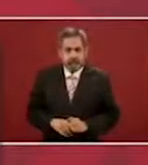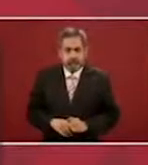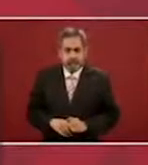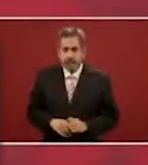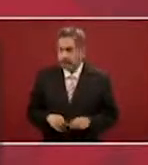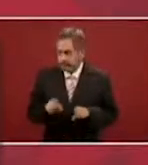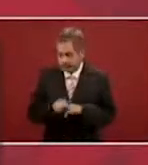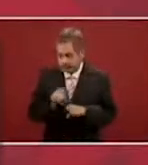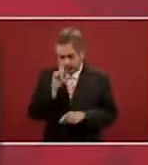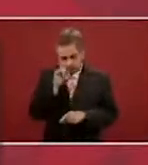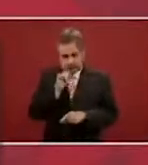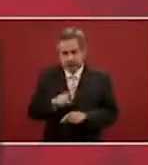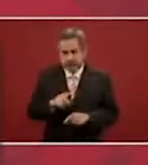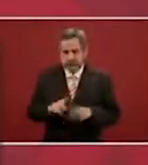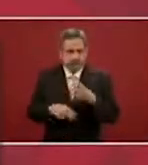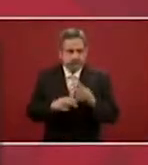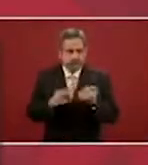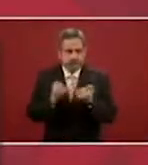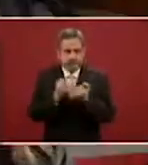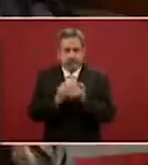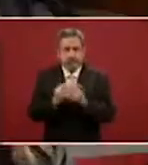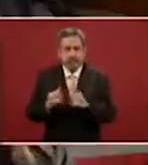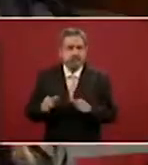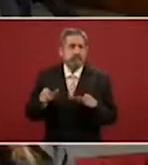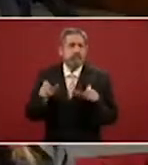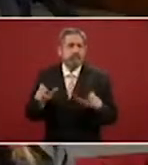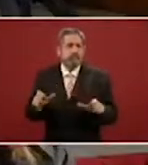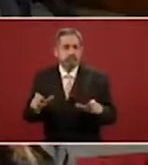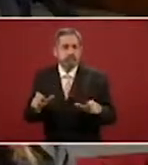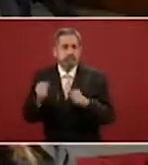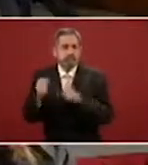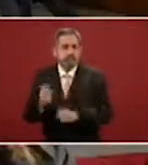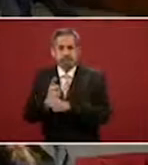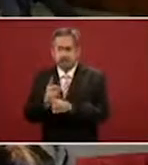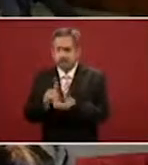la participación de las fuerzas de seguridad. Y